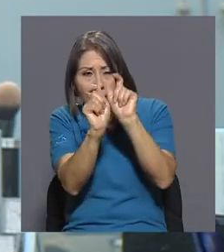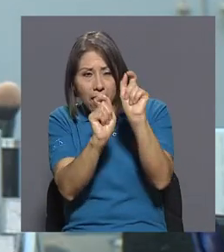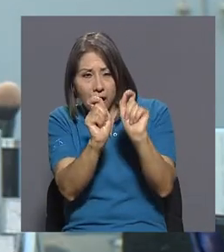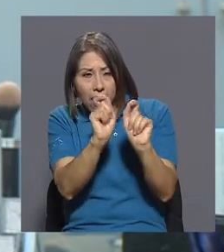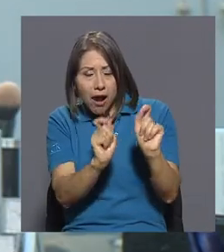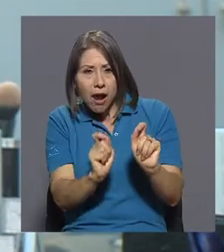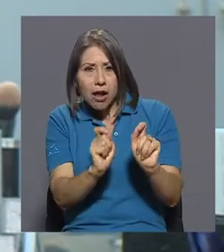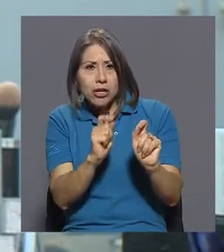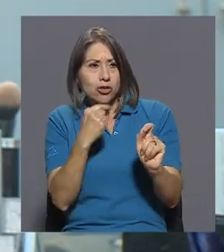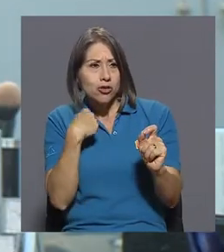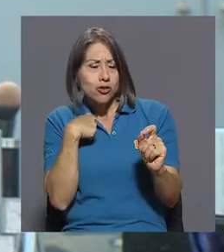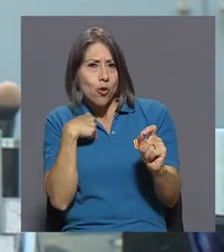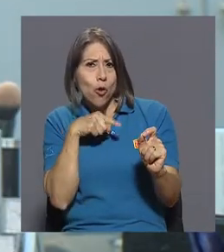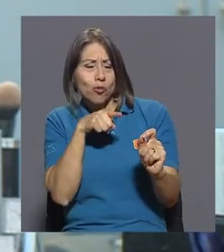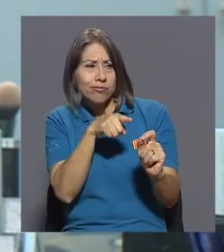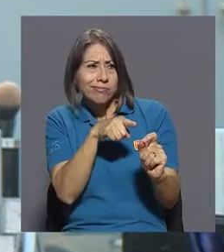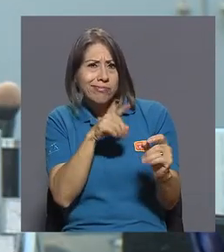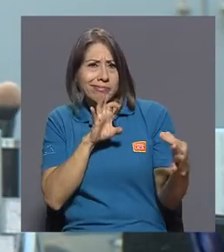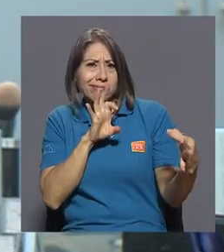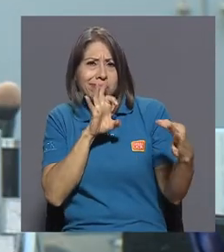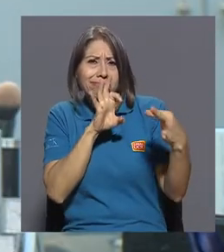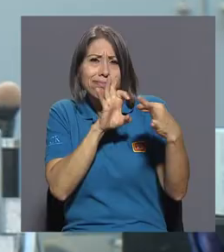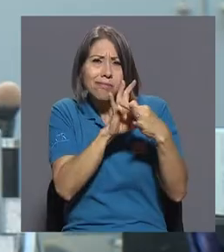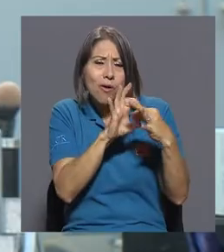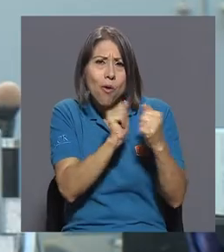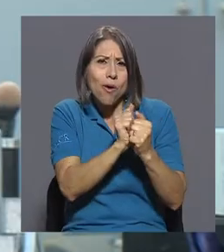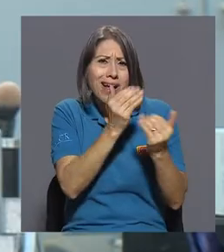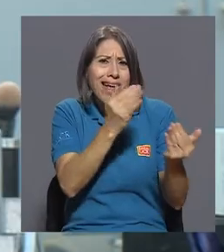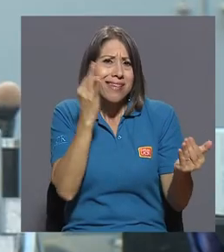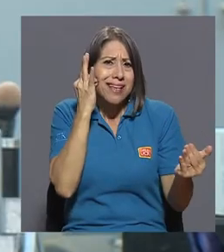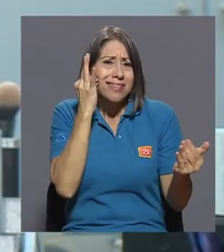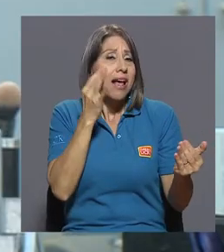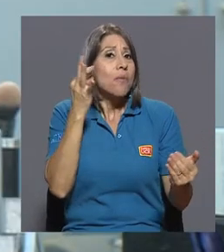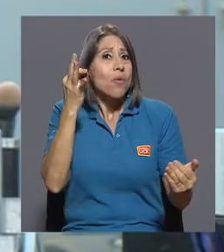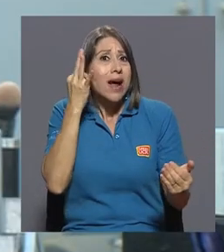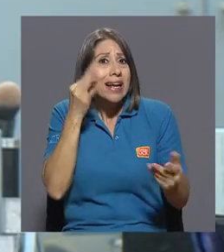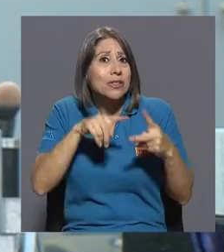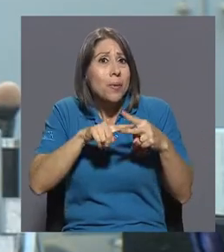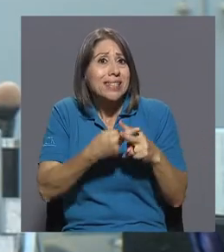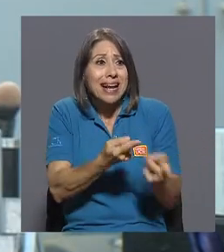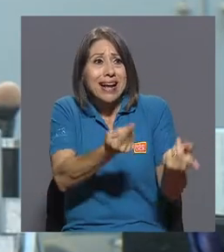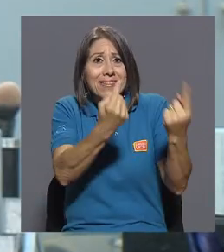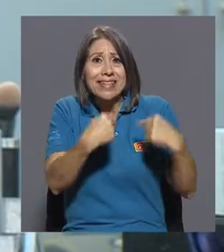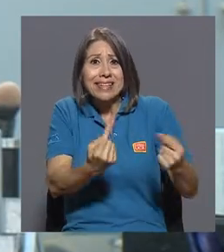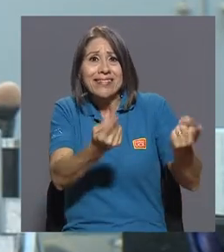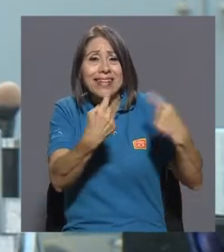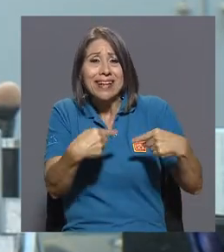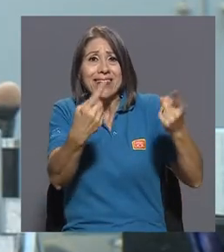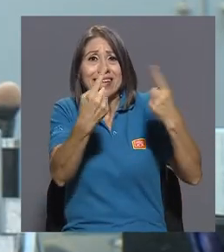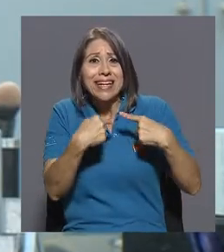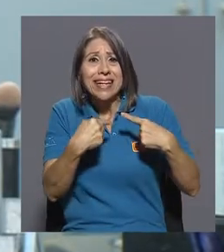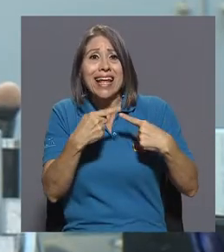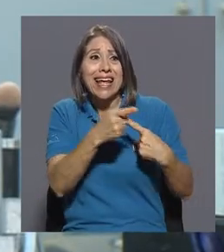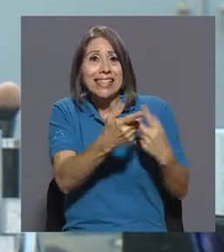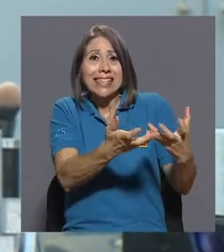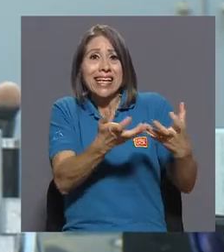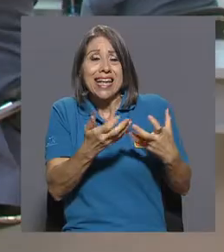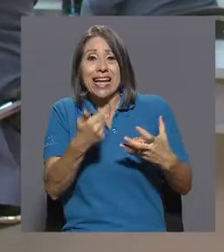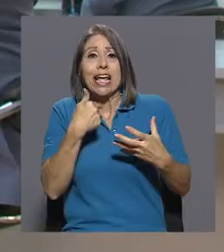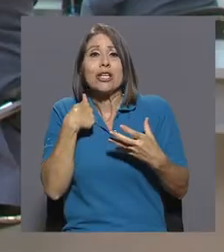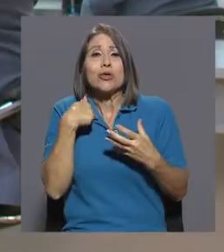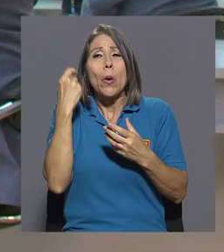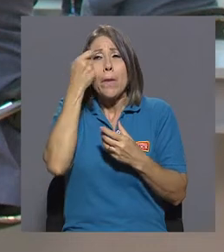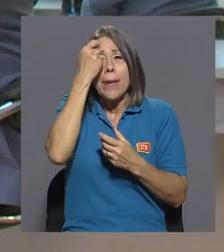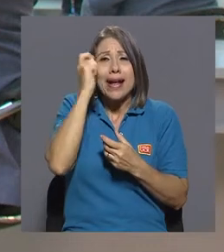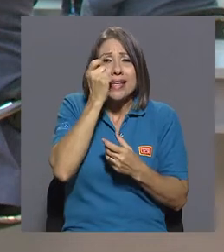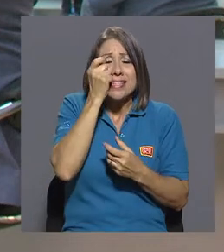ellas fue increíble. Y comencé, las mujeres comenzaban a venir a la tienda a maquillarse conmigo y no sé, comenzó